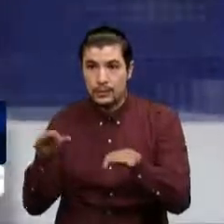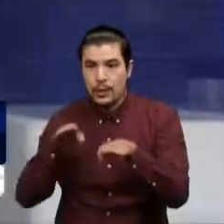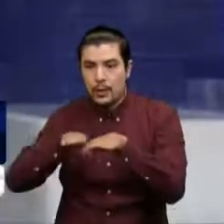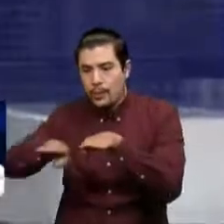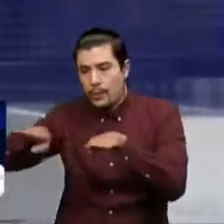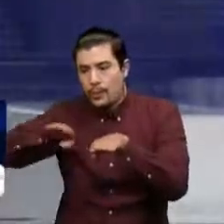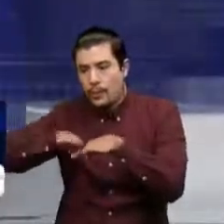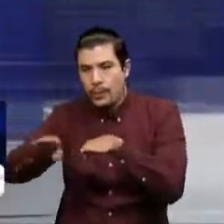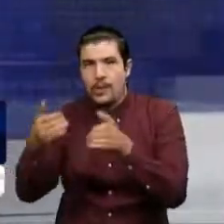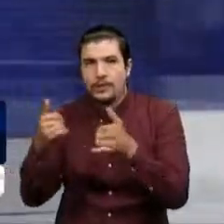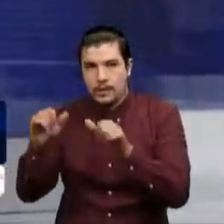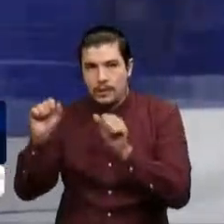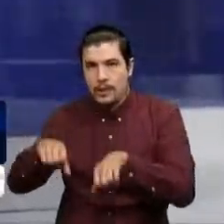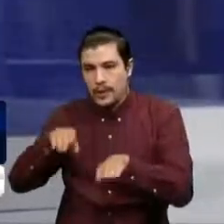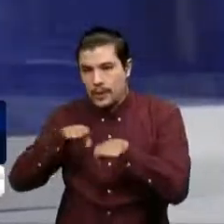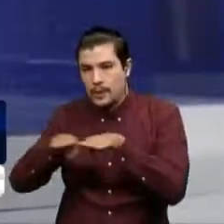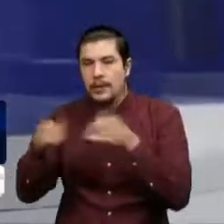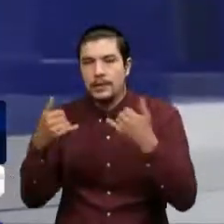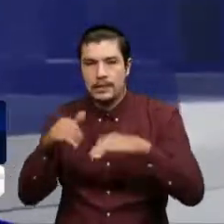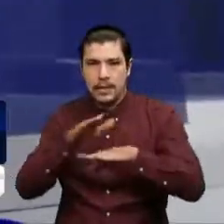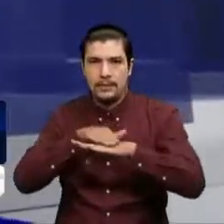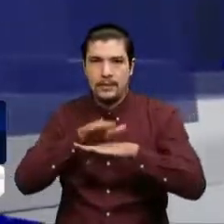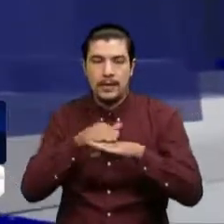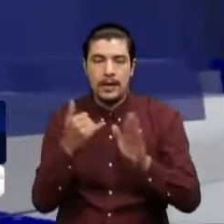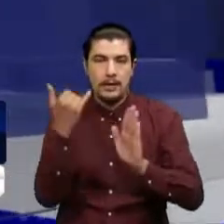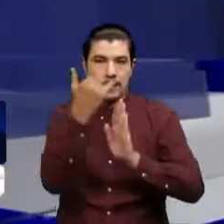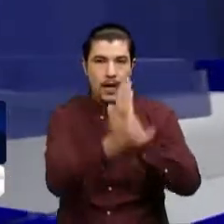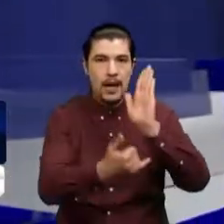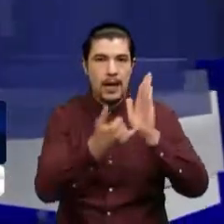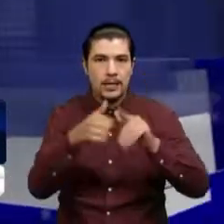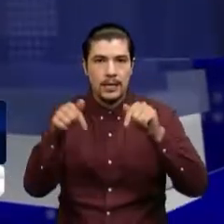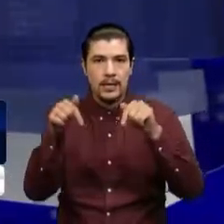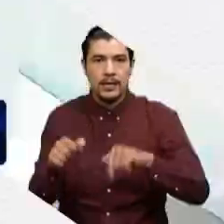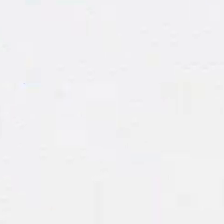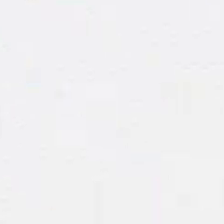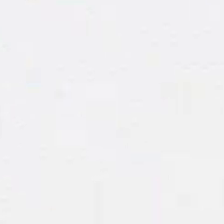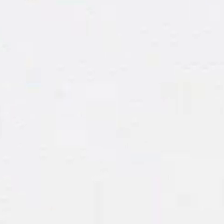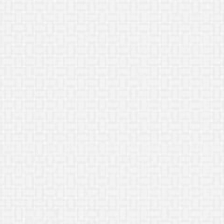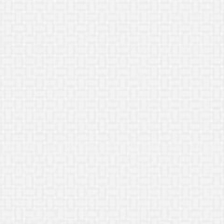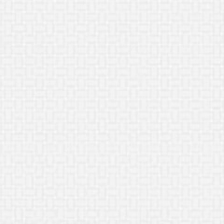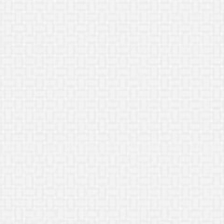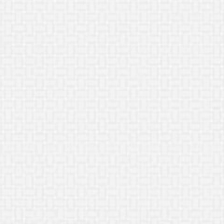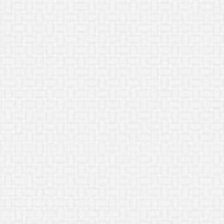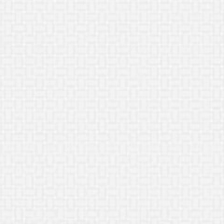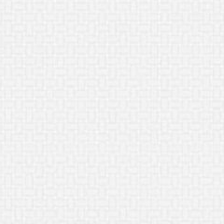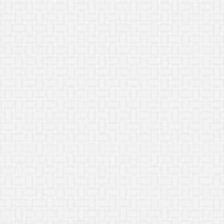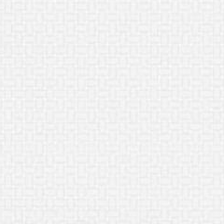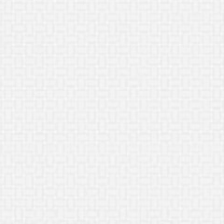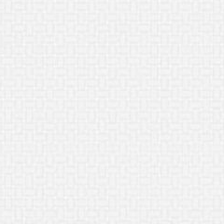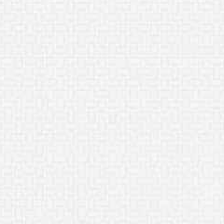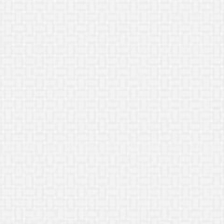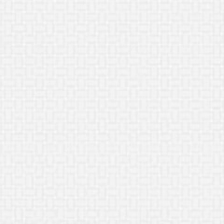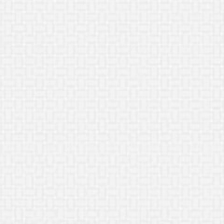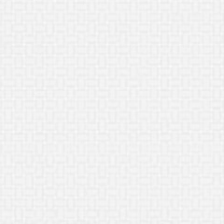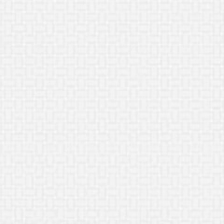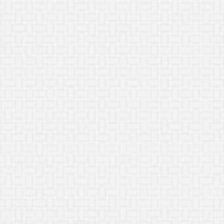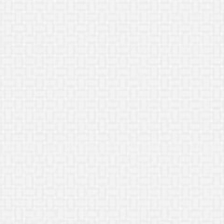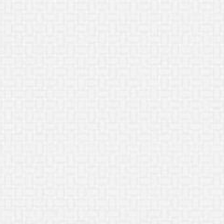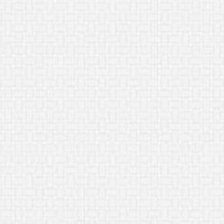día en Oriente Noticias. Canaltro.com